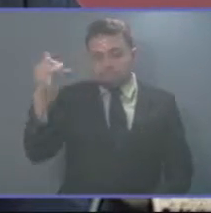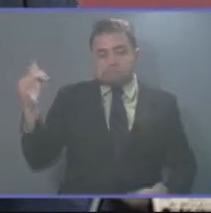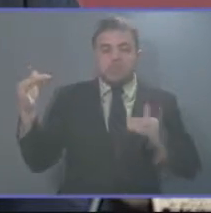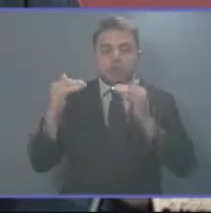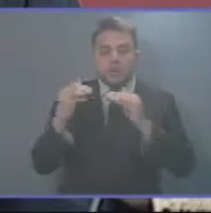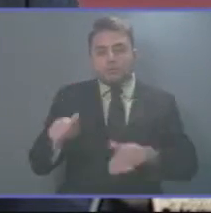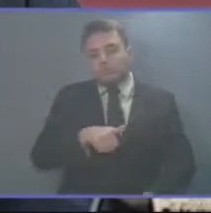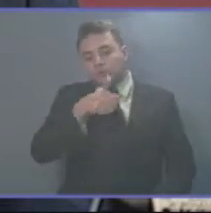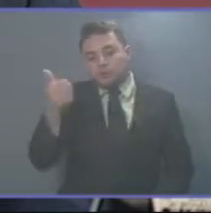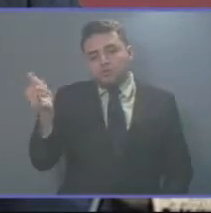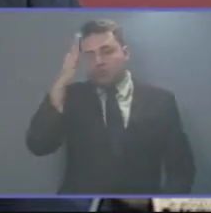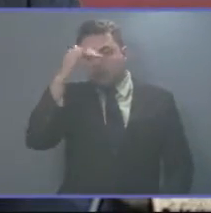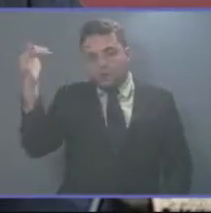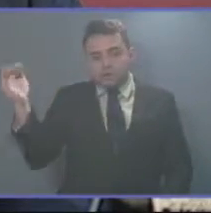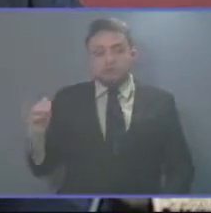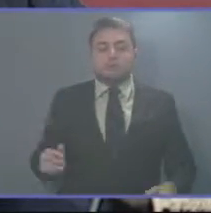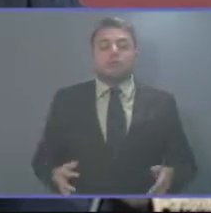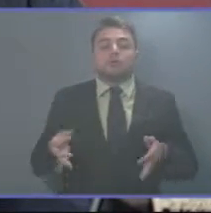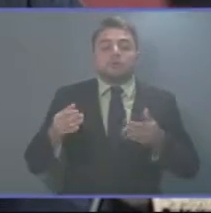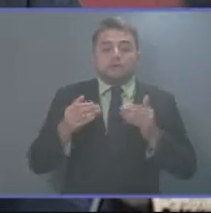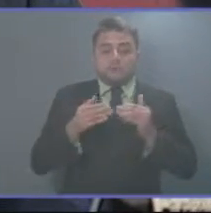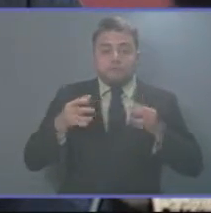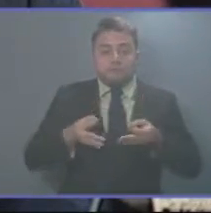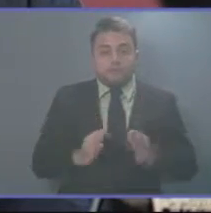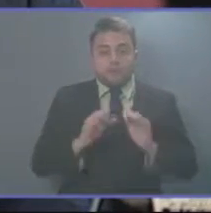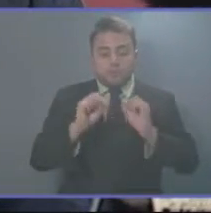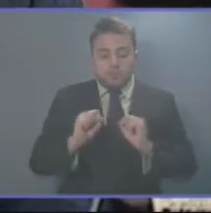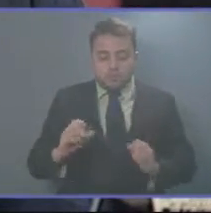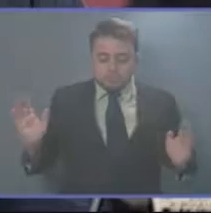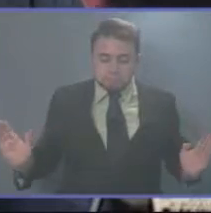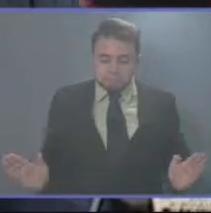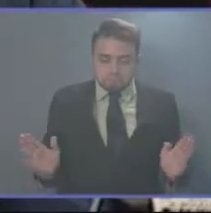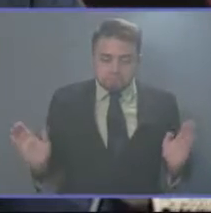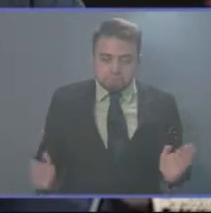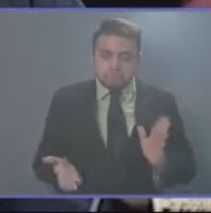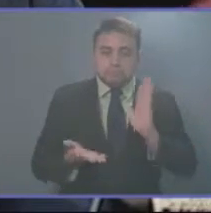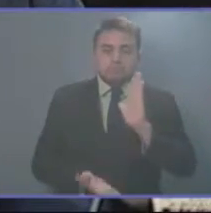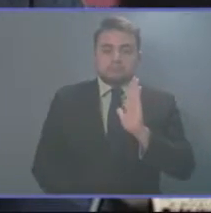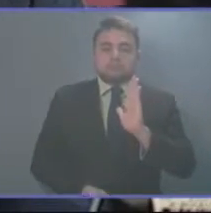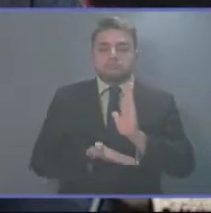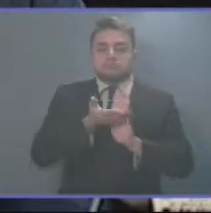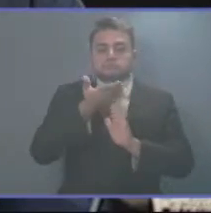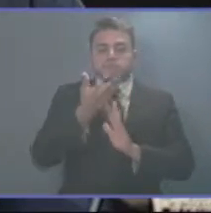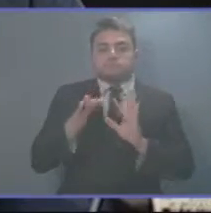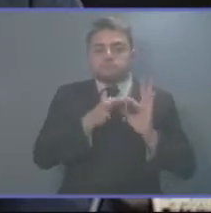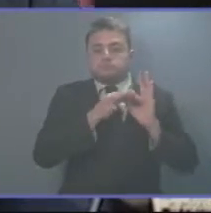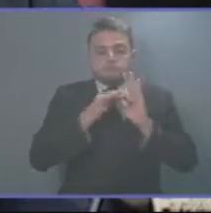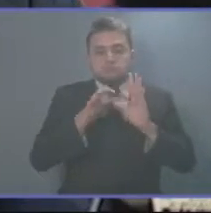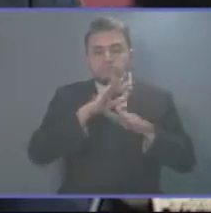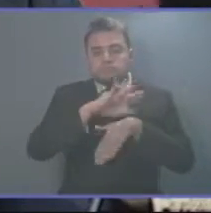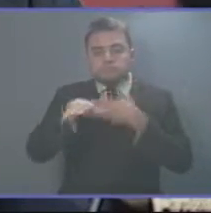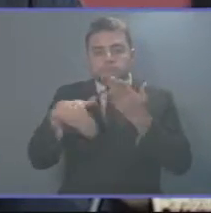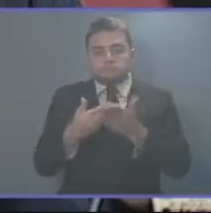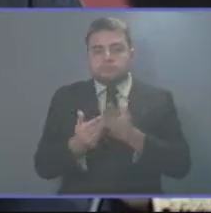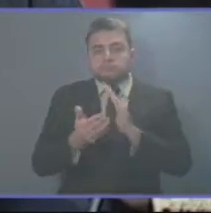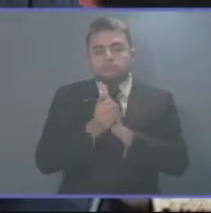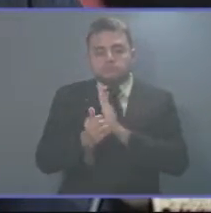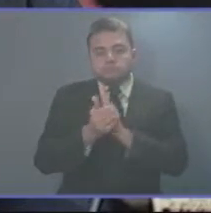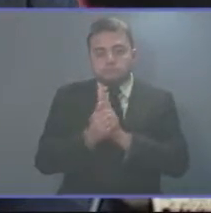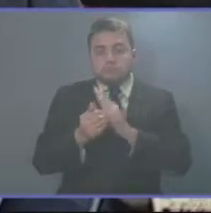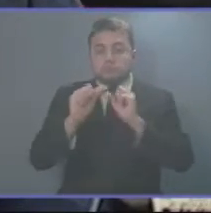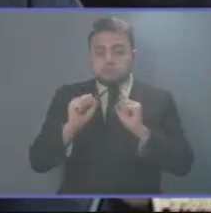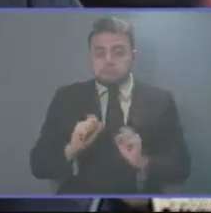fomentar el desarrollo sostenible y sustentable en consideración a sus aptitudes, las cuales conllevan la generación de